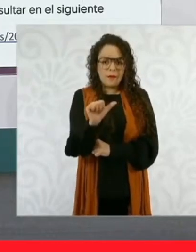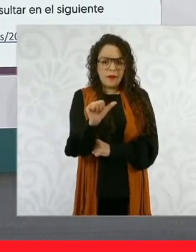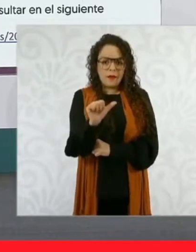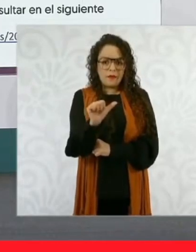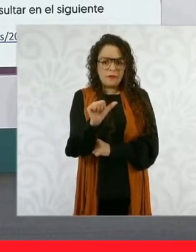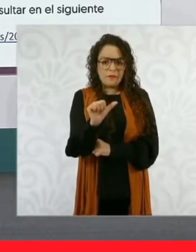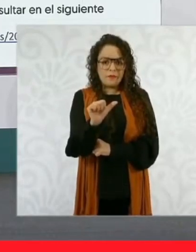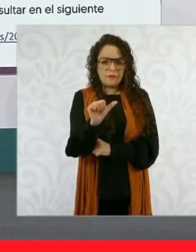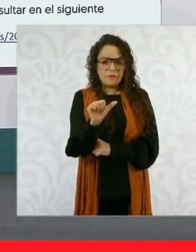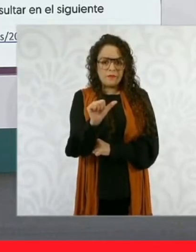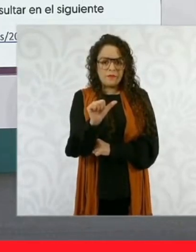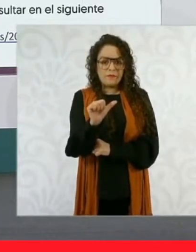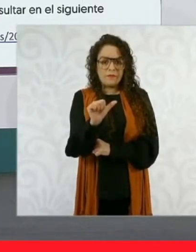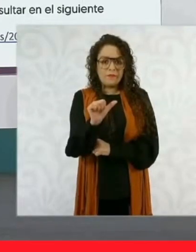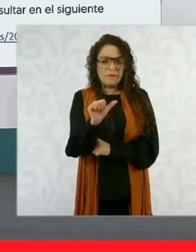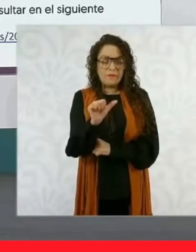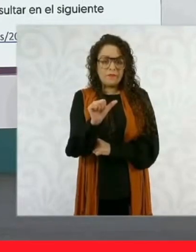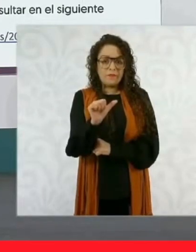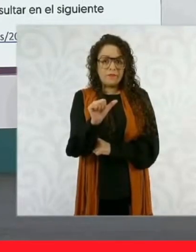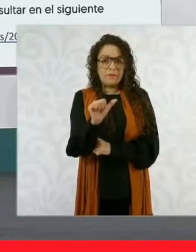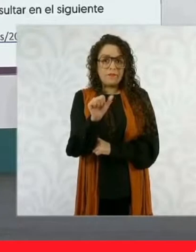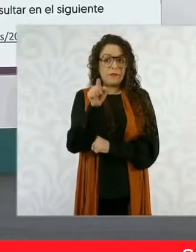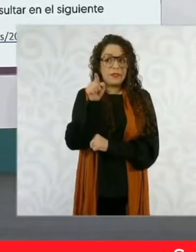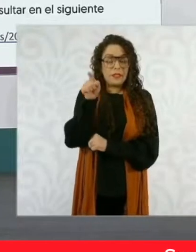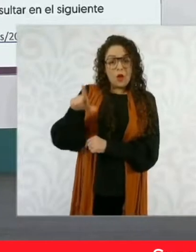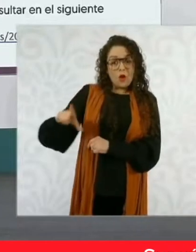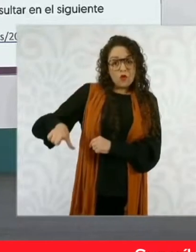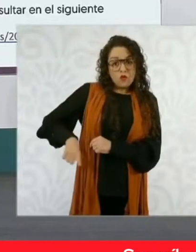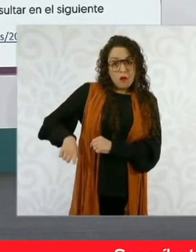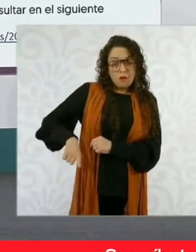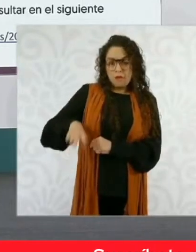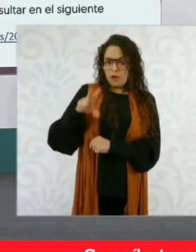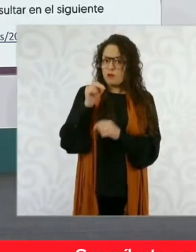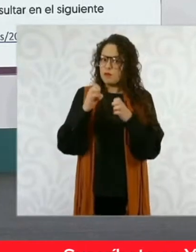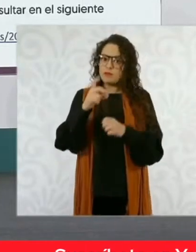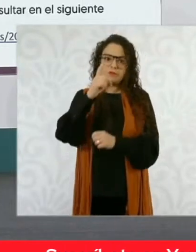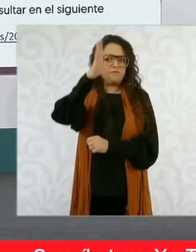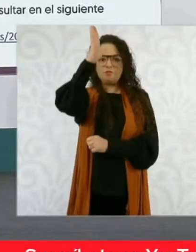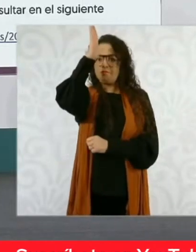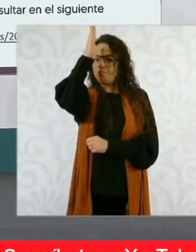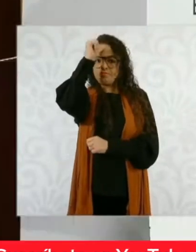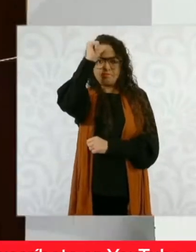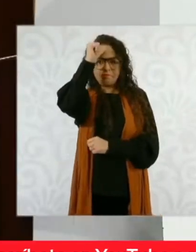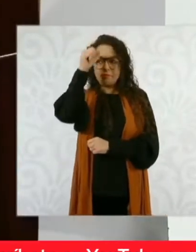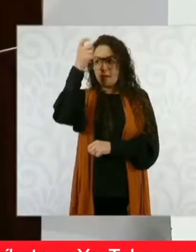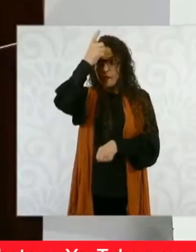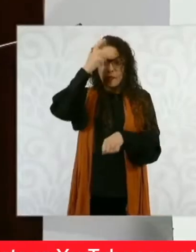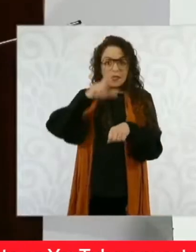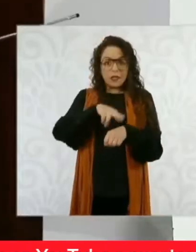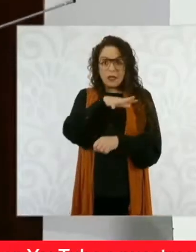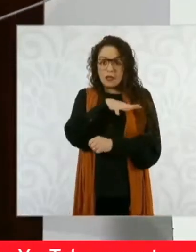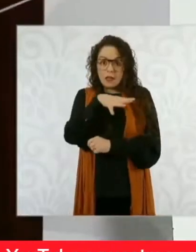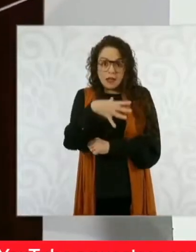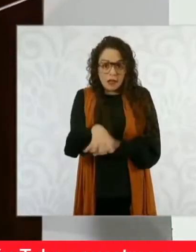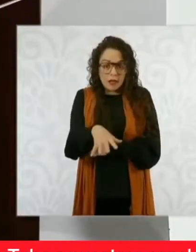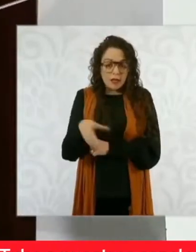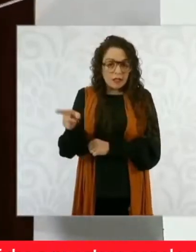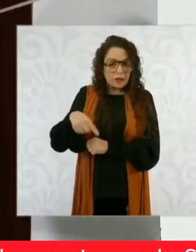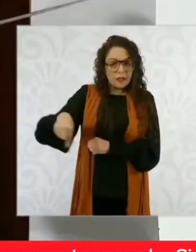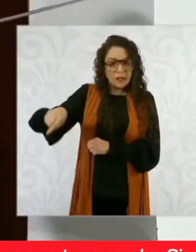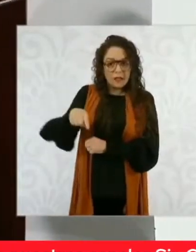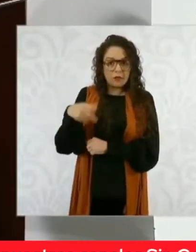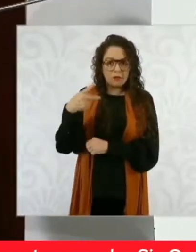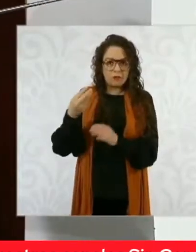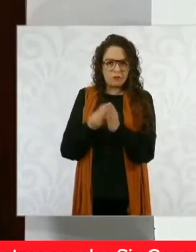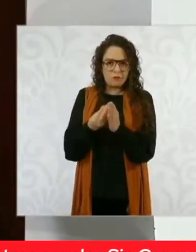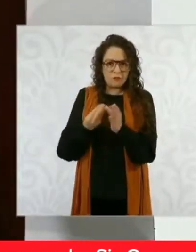fiscalizador con el voto en contra del sector gobierno y de la oposición de la Dirección General. A